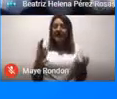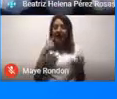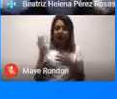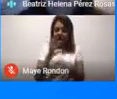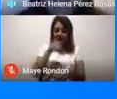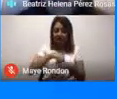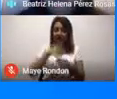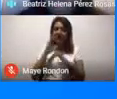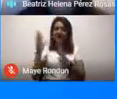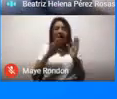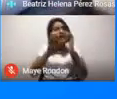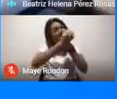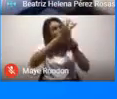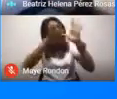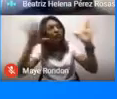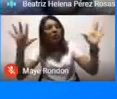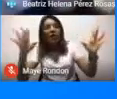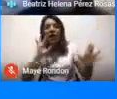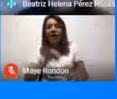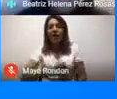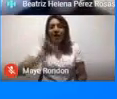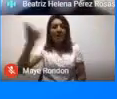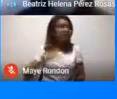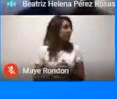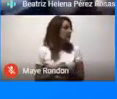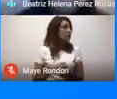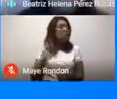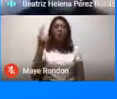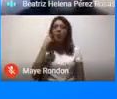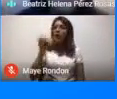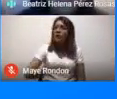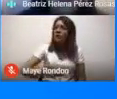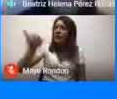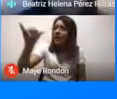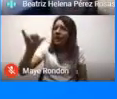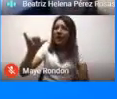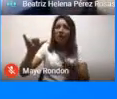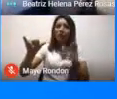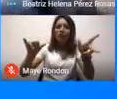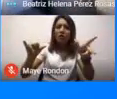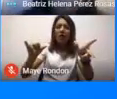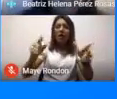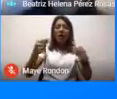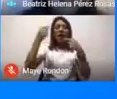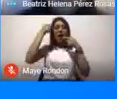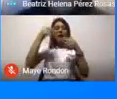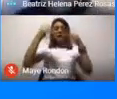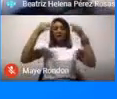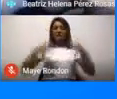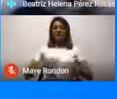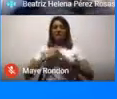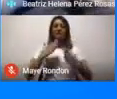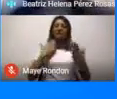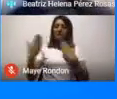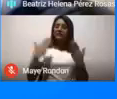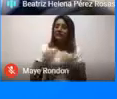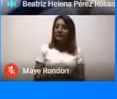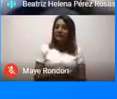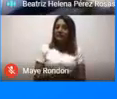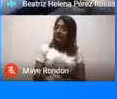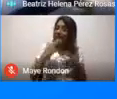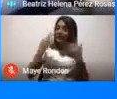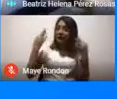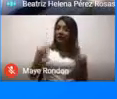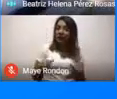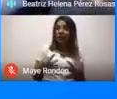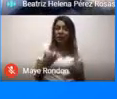nuestro imaginario de viaje. Cuando pienso en viajar, pienso en seguridad y confianza. En que definitivamente